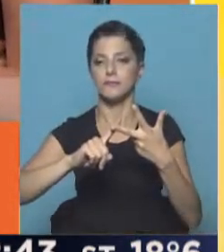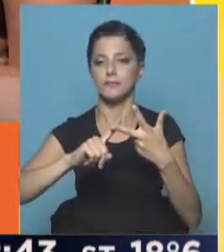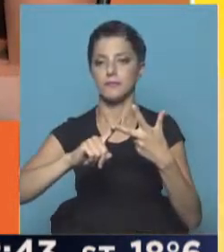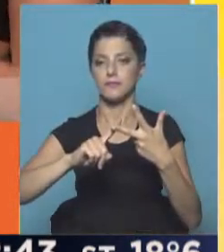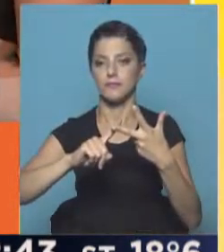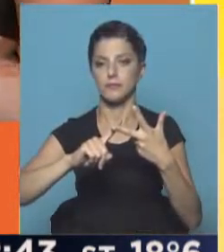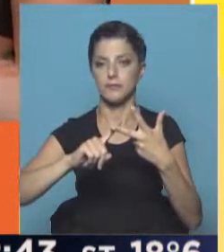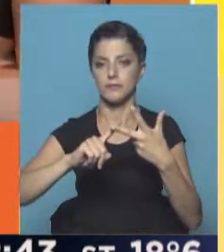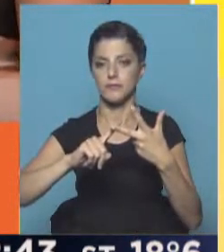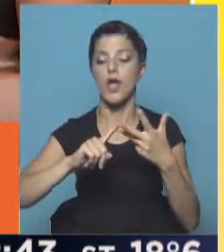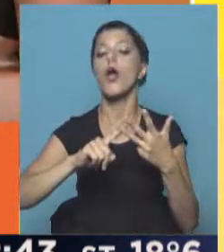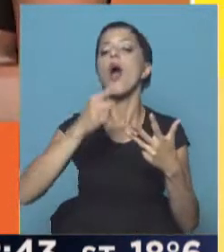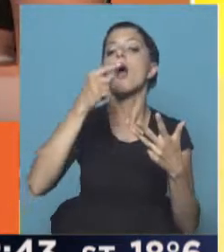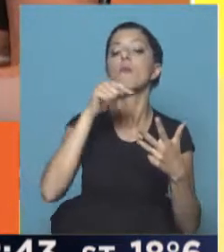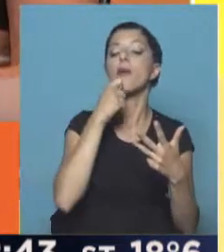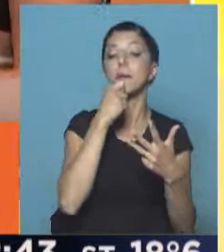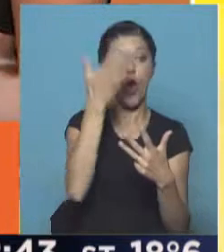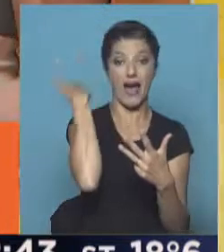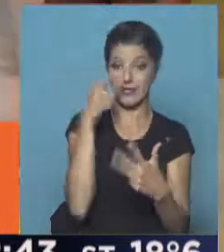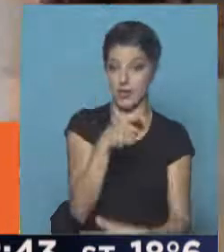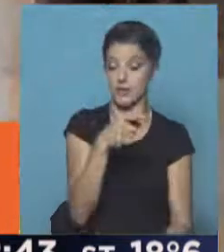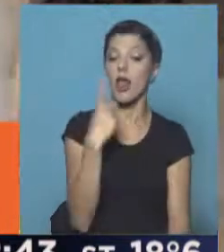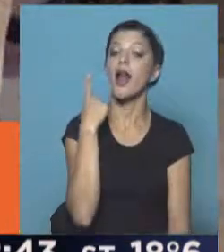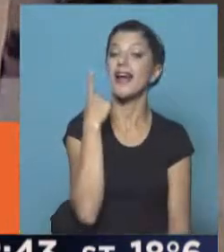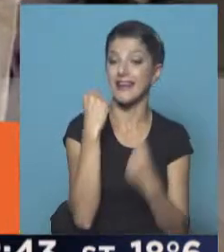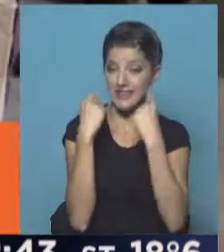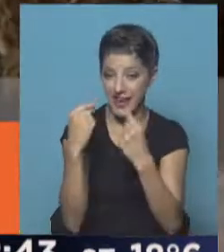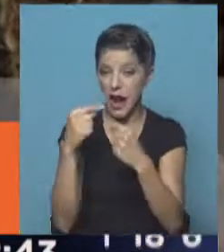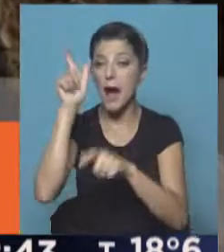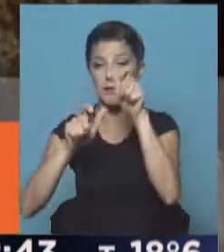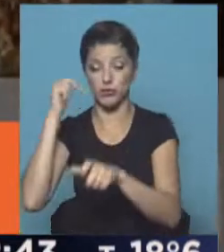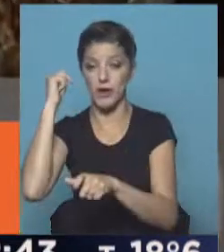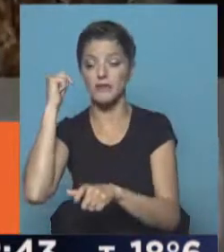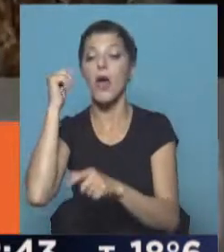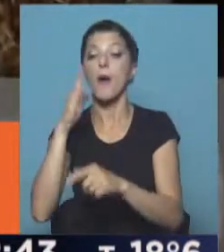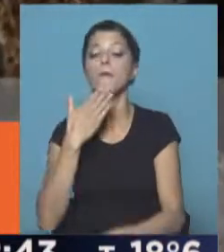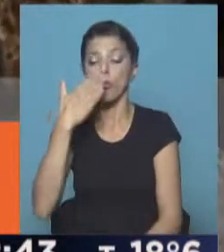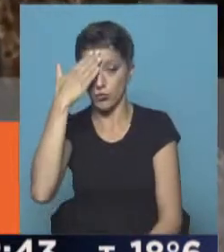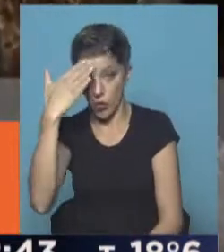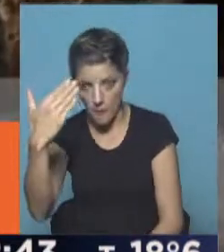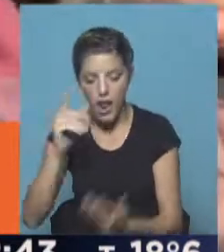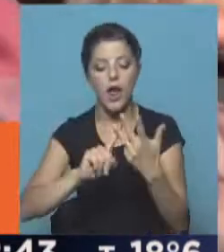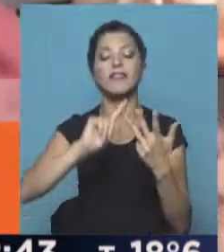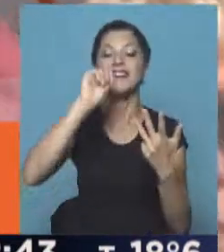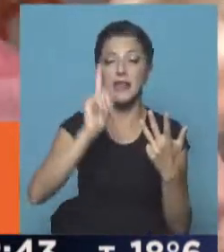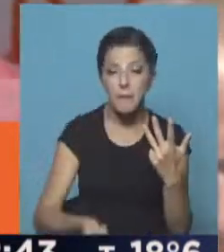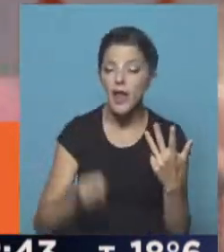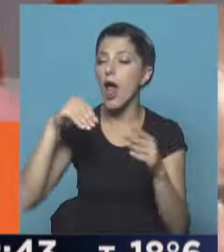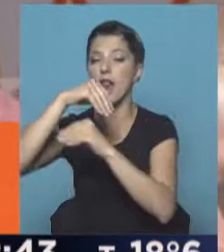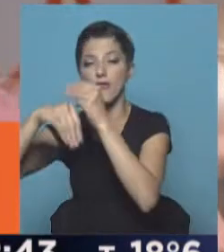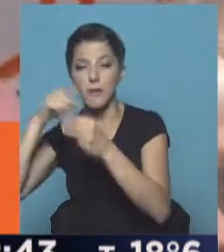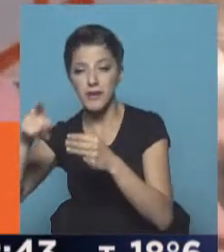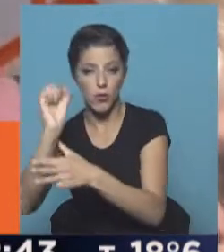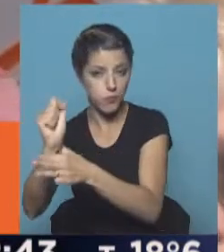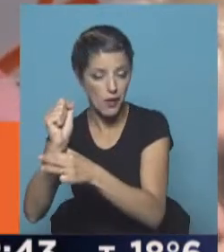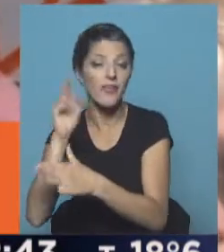hablaba, por ejemplo, cuando se peleó, cuando criticó a los musulmanes y ofendió seriamente a esa familia de un héroe en